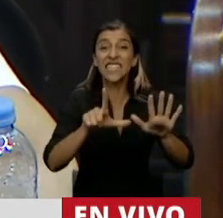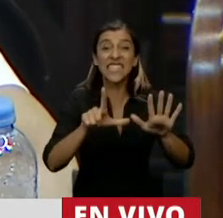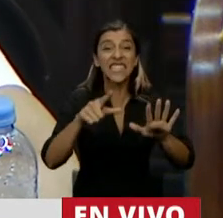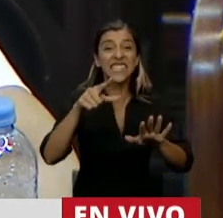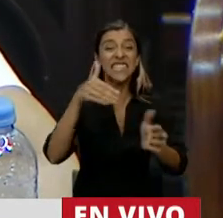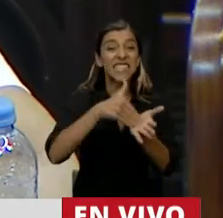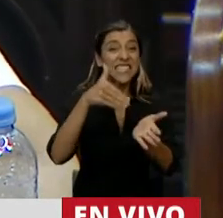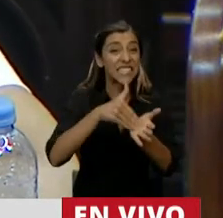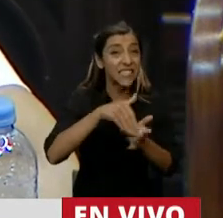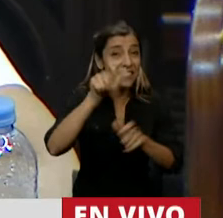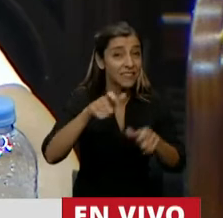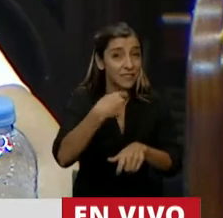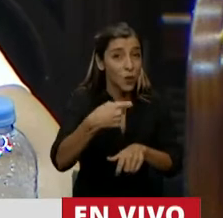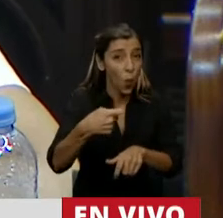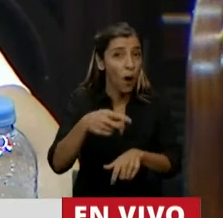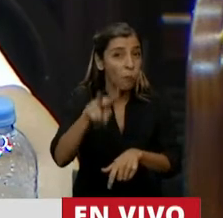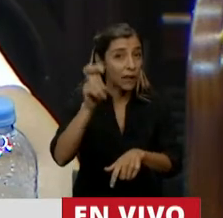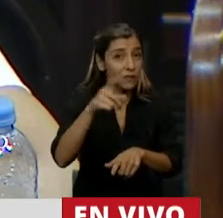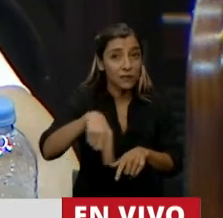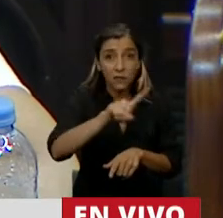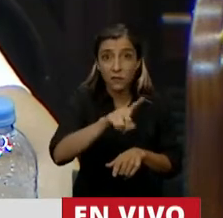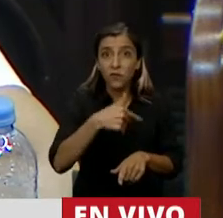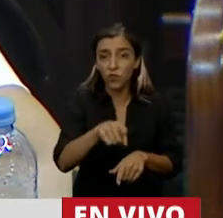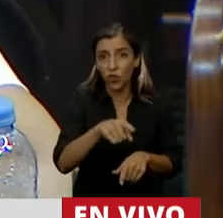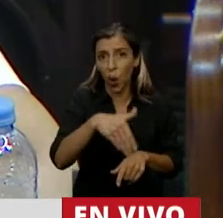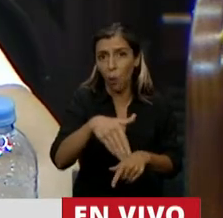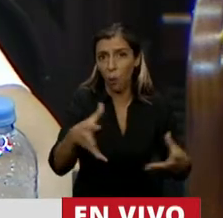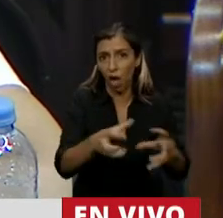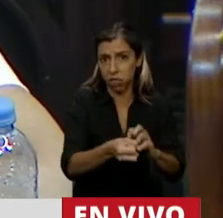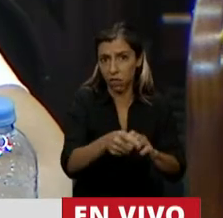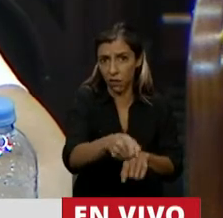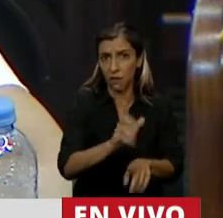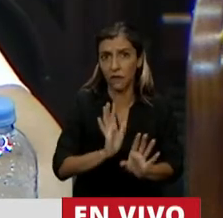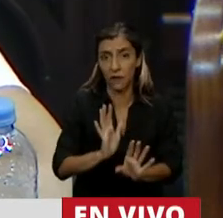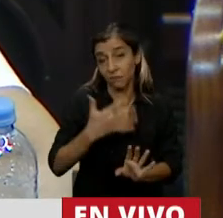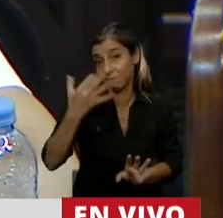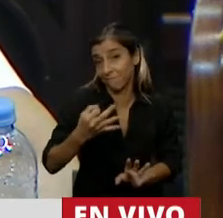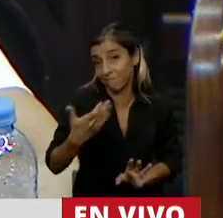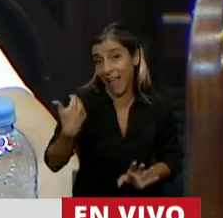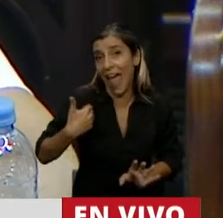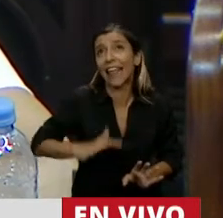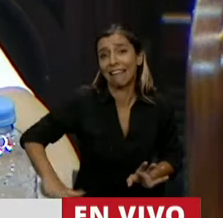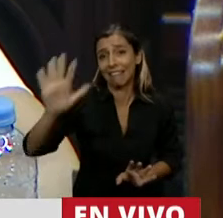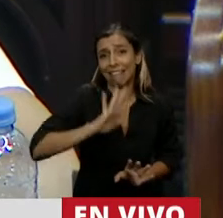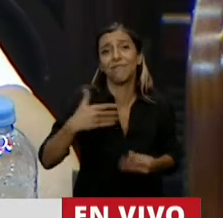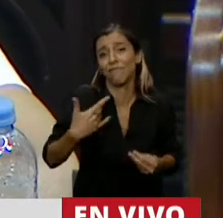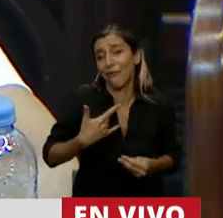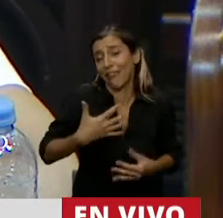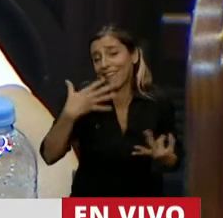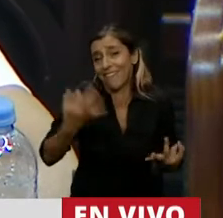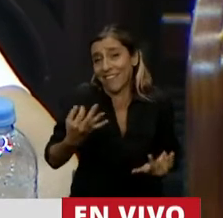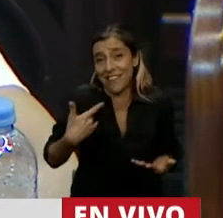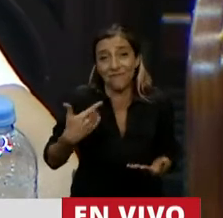y pensionados. En realidad afecta a todos los argentinos, porque en definitiva, en algún momento de nuestra vida,